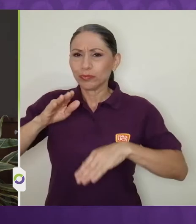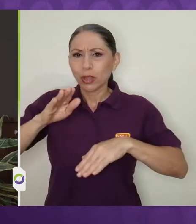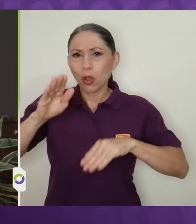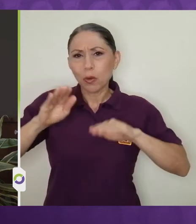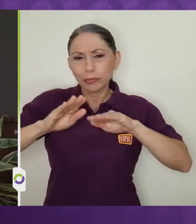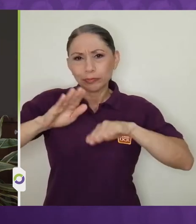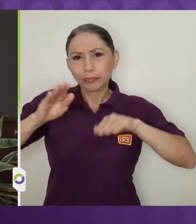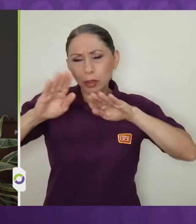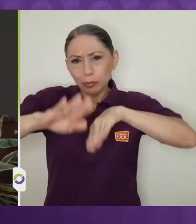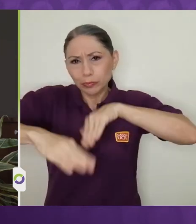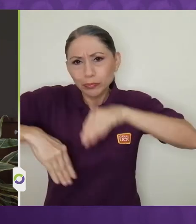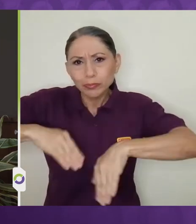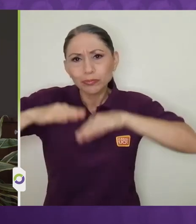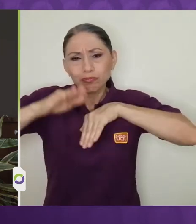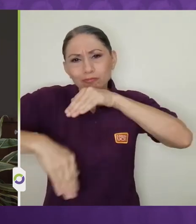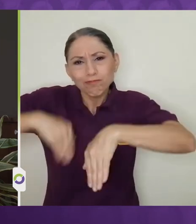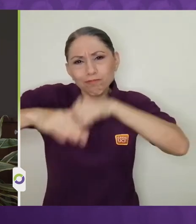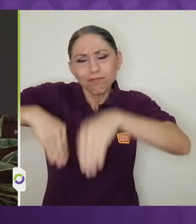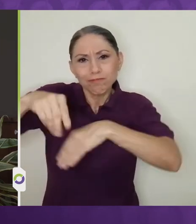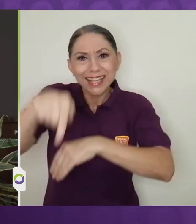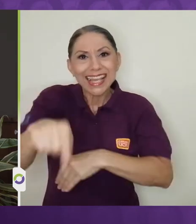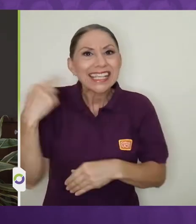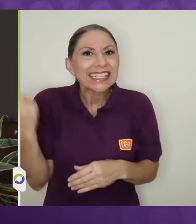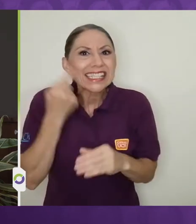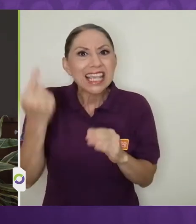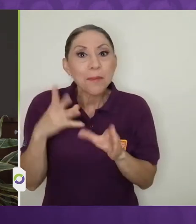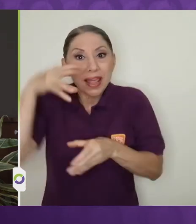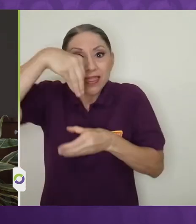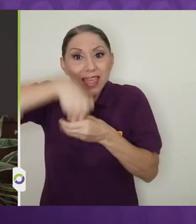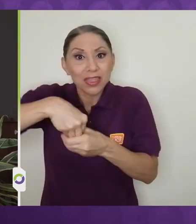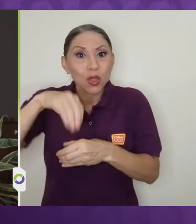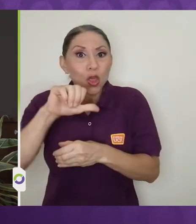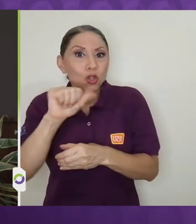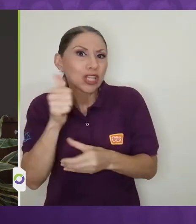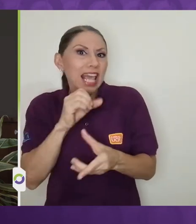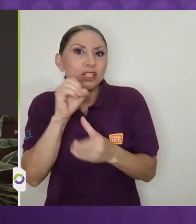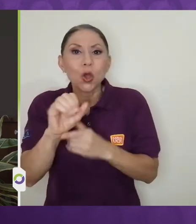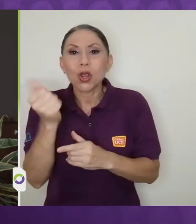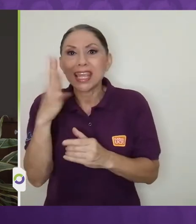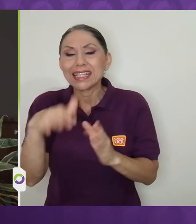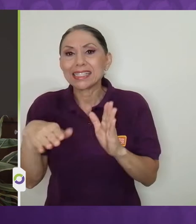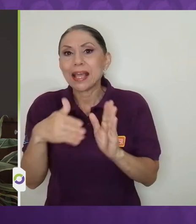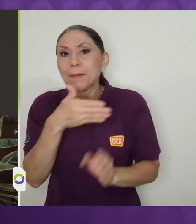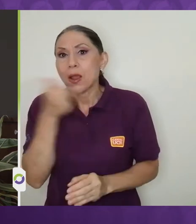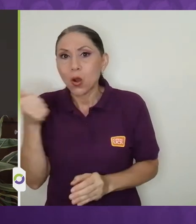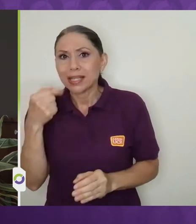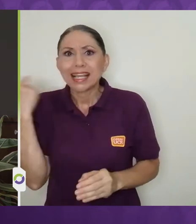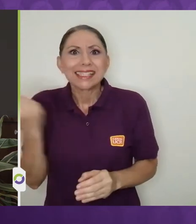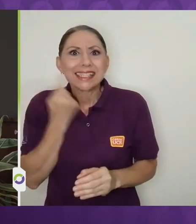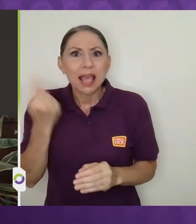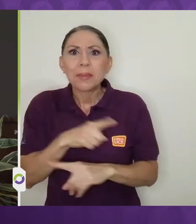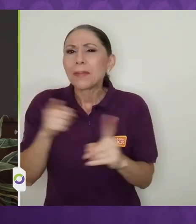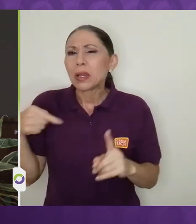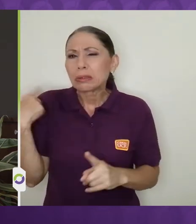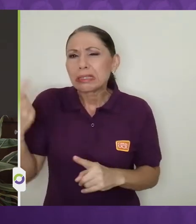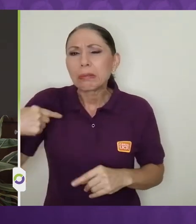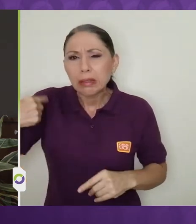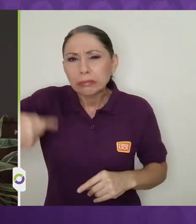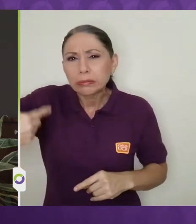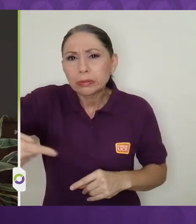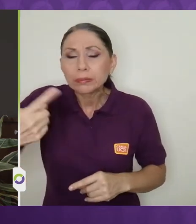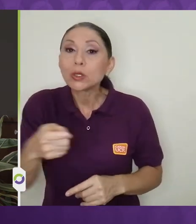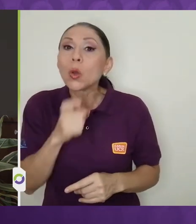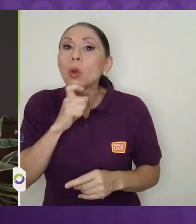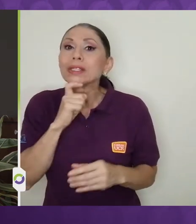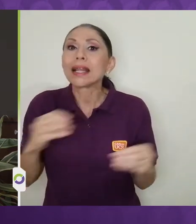siempre estrellaba entre los 10, 15 mejores, conforme fuera creciendo más, iba a ser más amplio eso, iba a costar más. Entonces existió